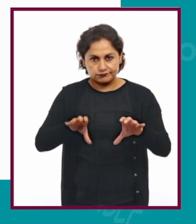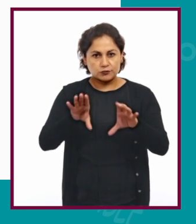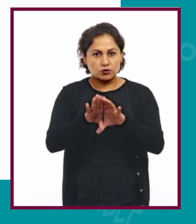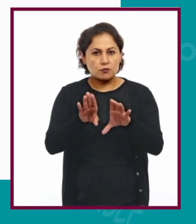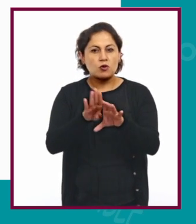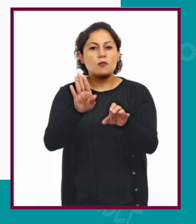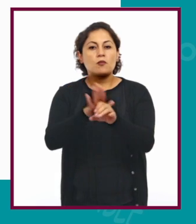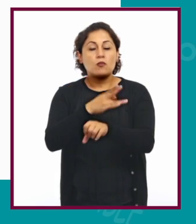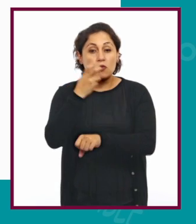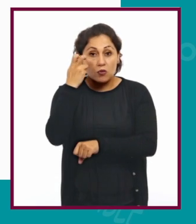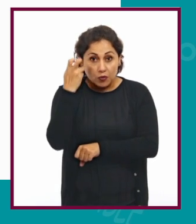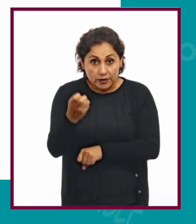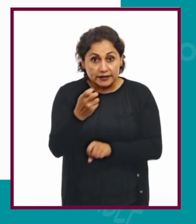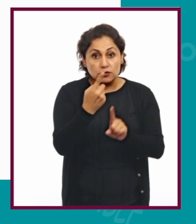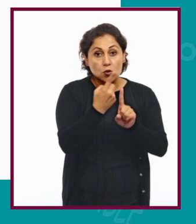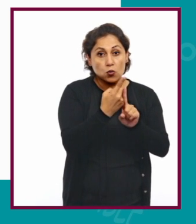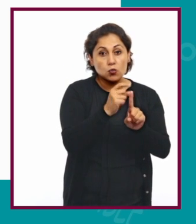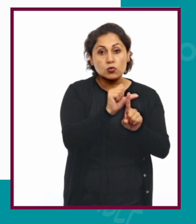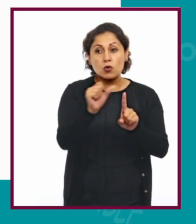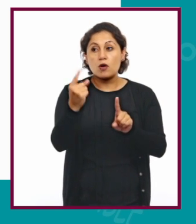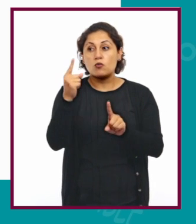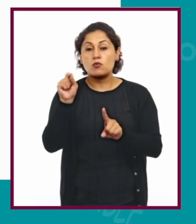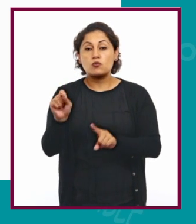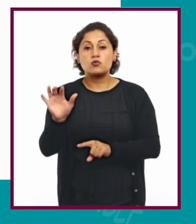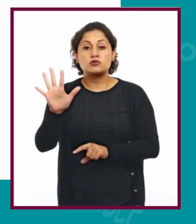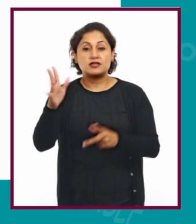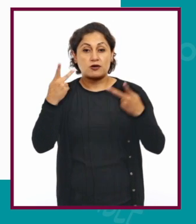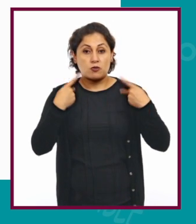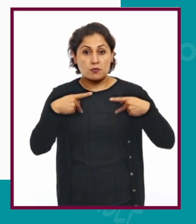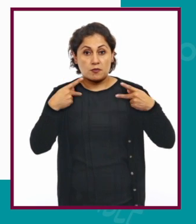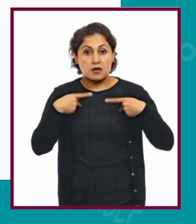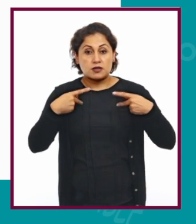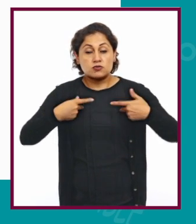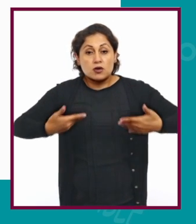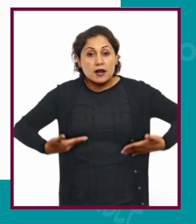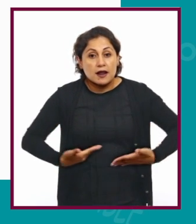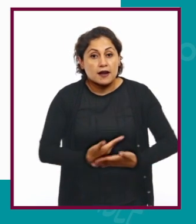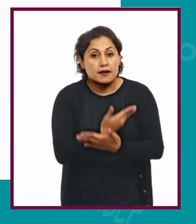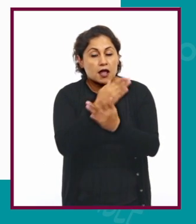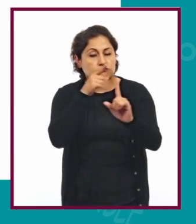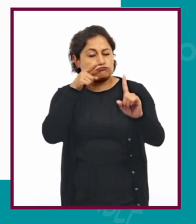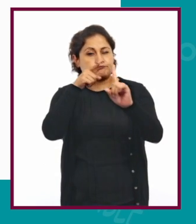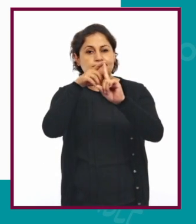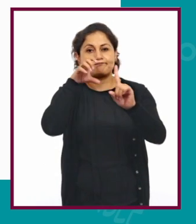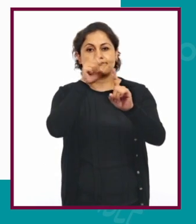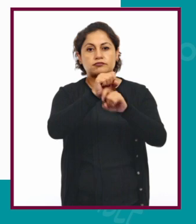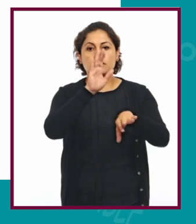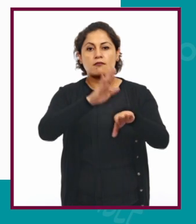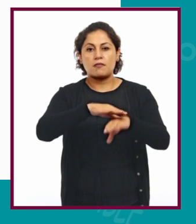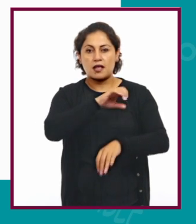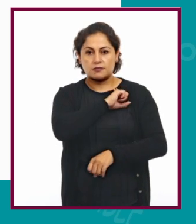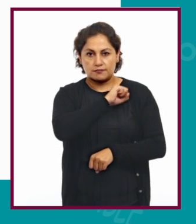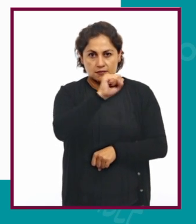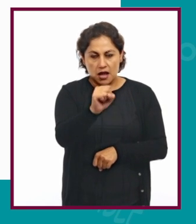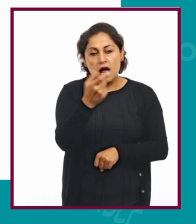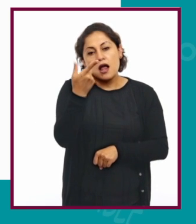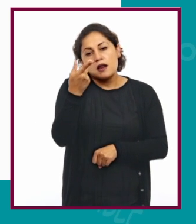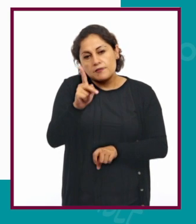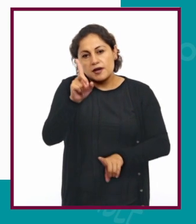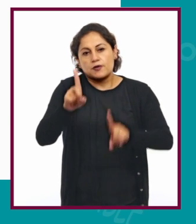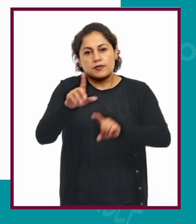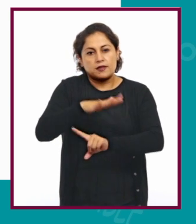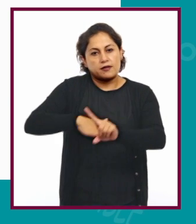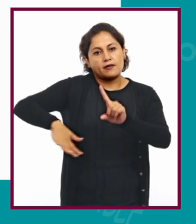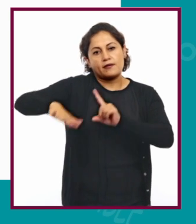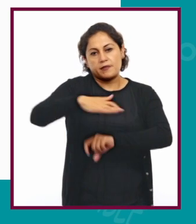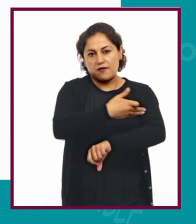esta razón, del 1 al 1.5 de las personas nacen con una mayor propensión al mal, aunque también tiene mucho que